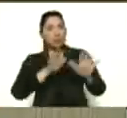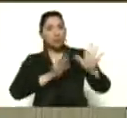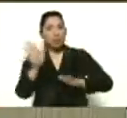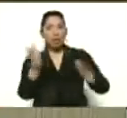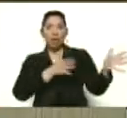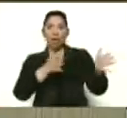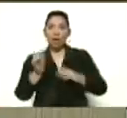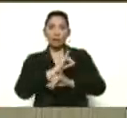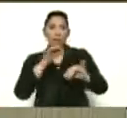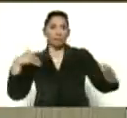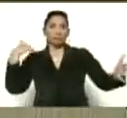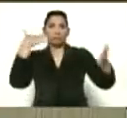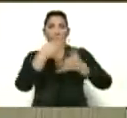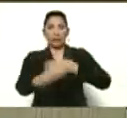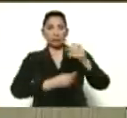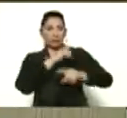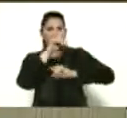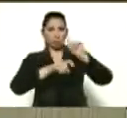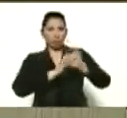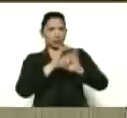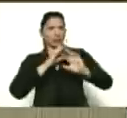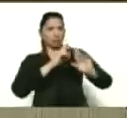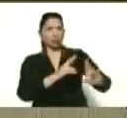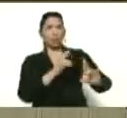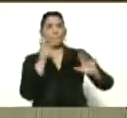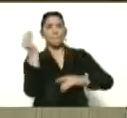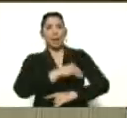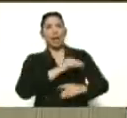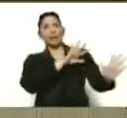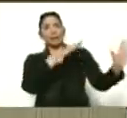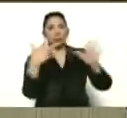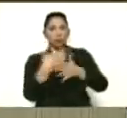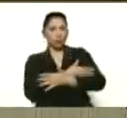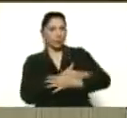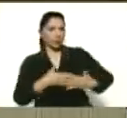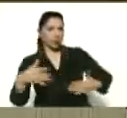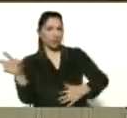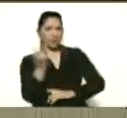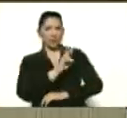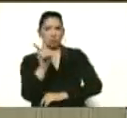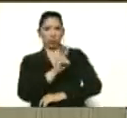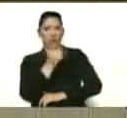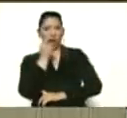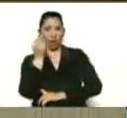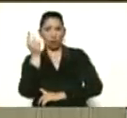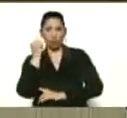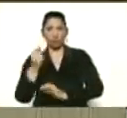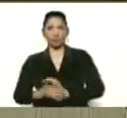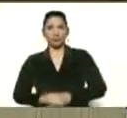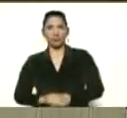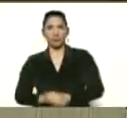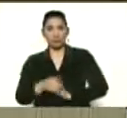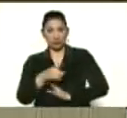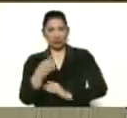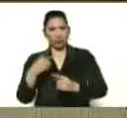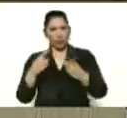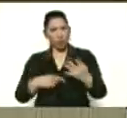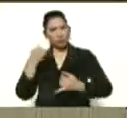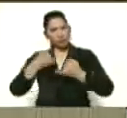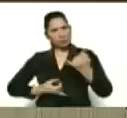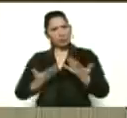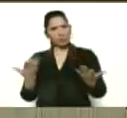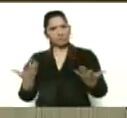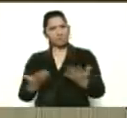marzo, viene realizando una encuesta que ya han contestado más de 18 millones de venezolanas y venezolanos. Es que es una cosa que termina